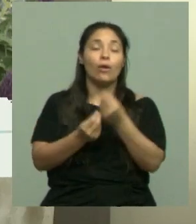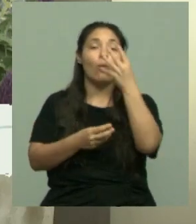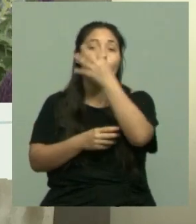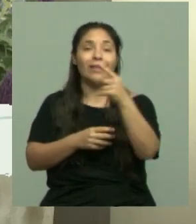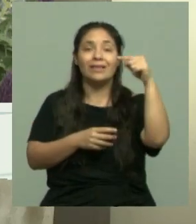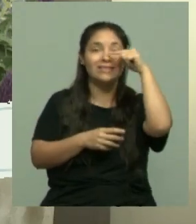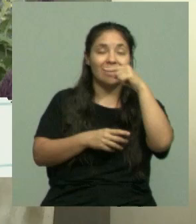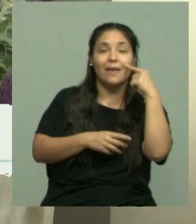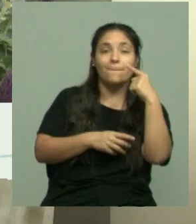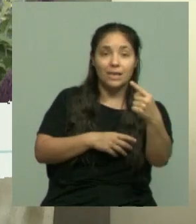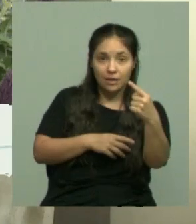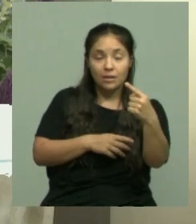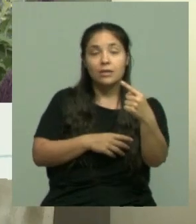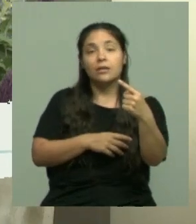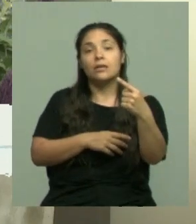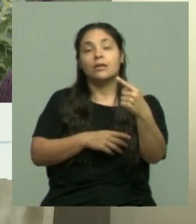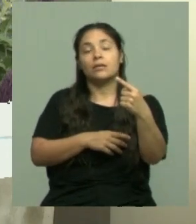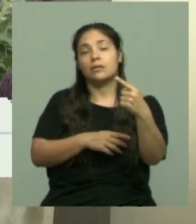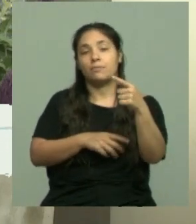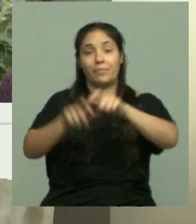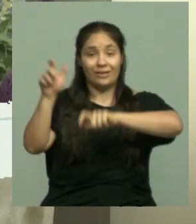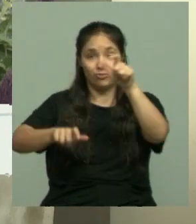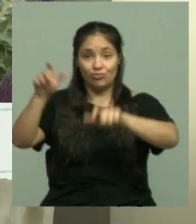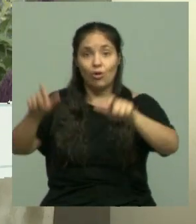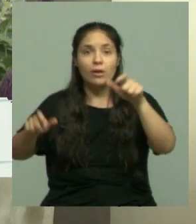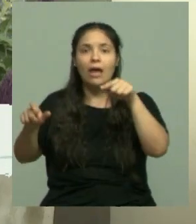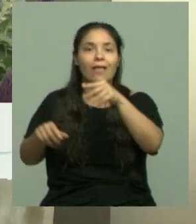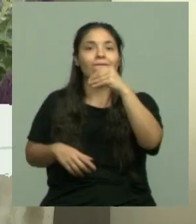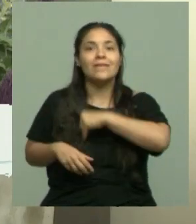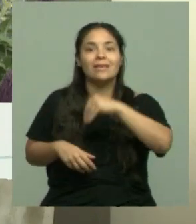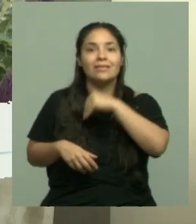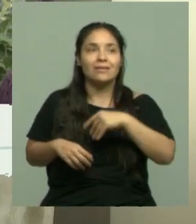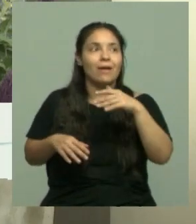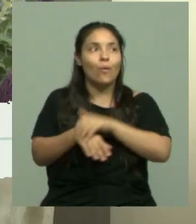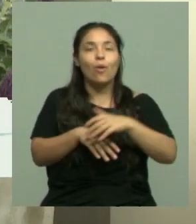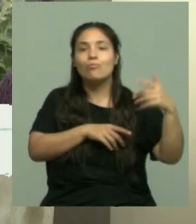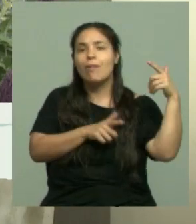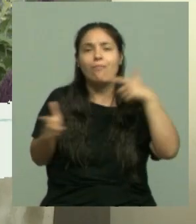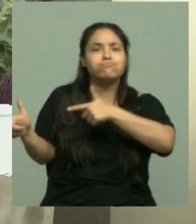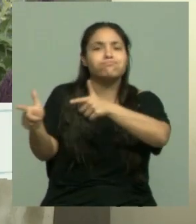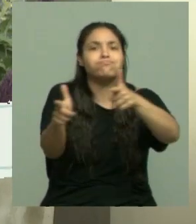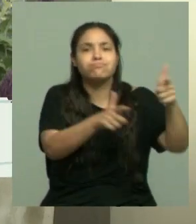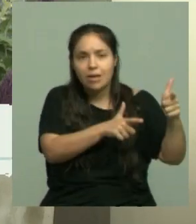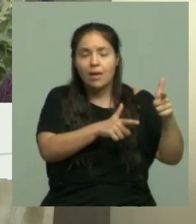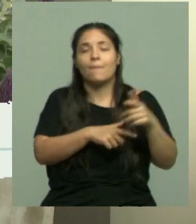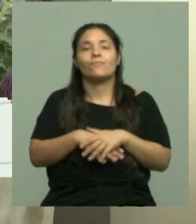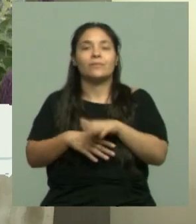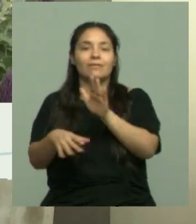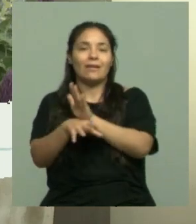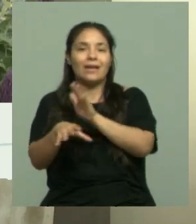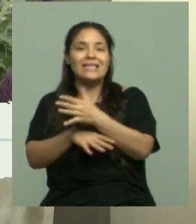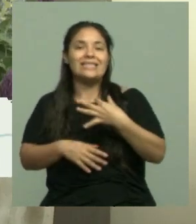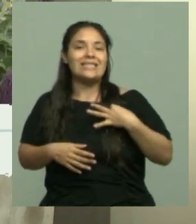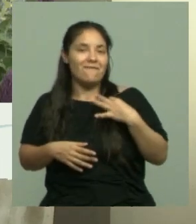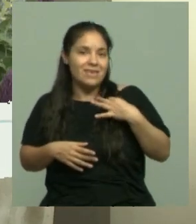sido víctimas de este conflicto, de los ataques, y estamos hablando de civiles, ¿no?, de niños,